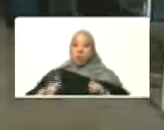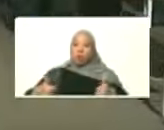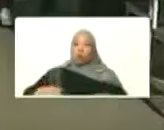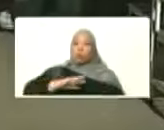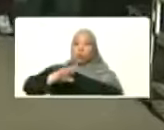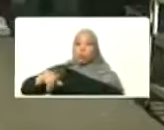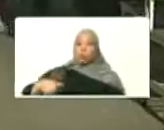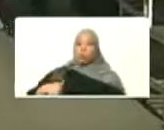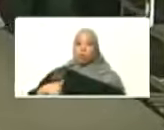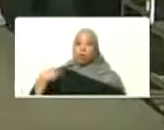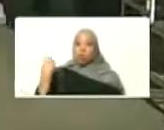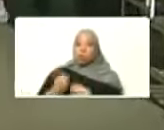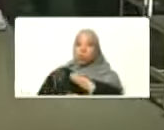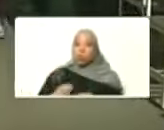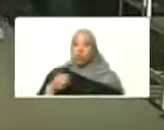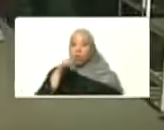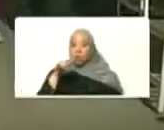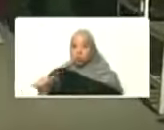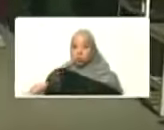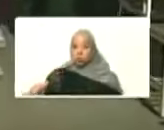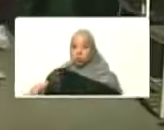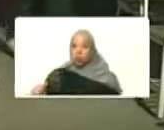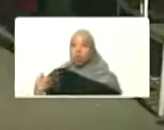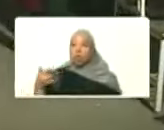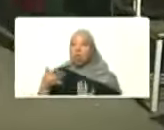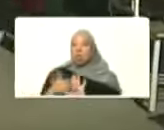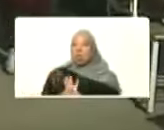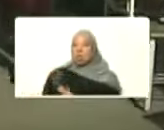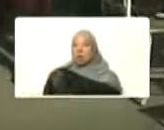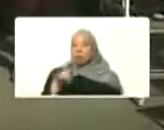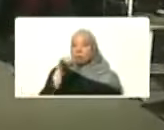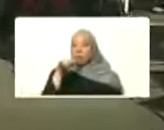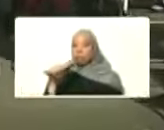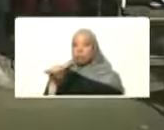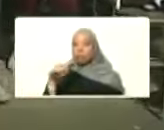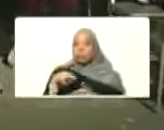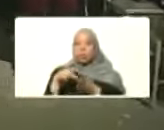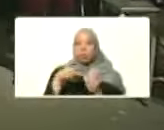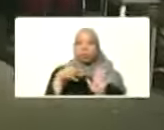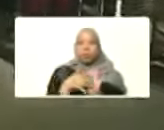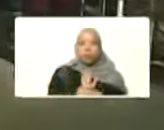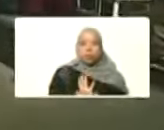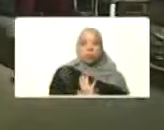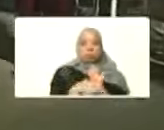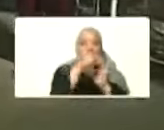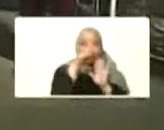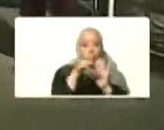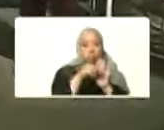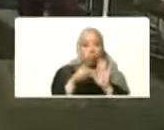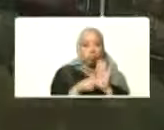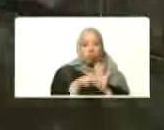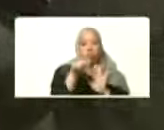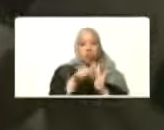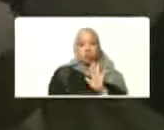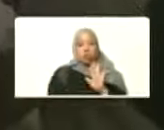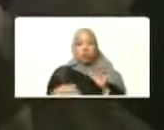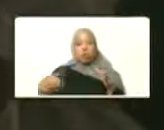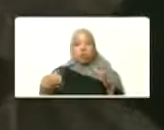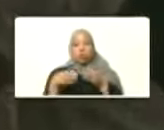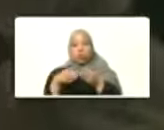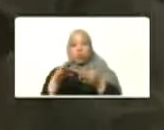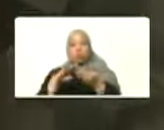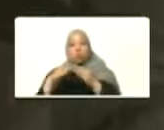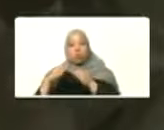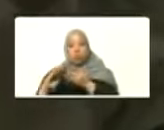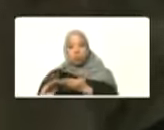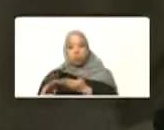nosotros hicimos el anuncio correspondiente a lo que se iba a instrumentar y construir aquí la Bricomila, que hay